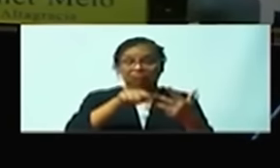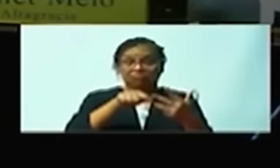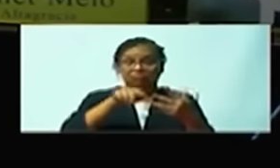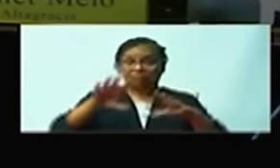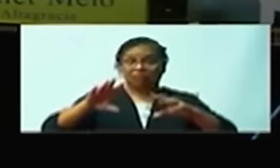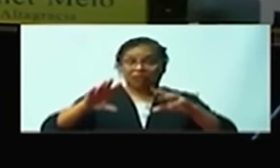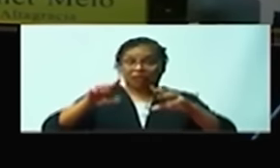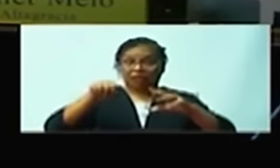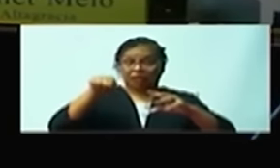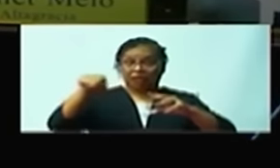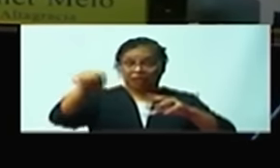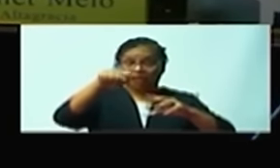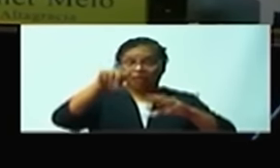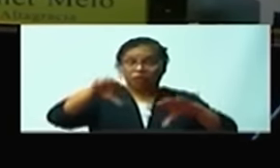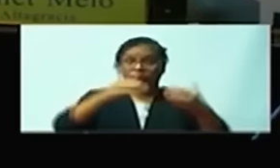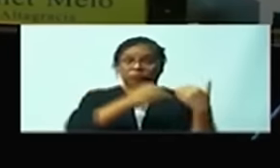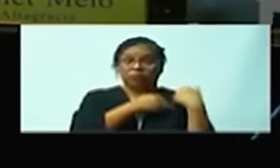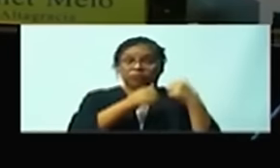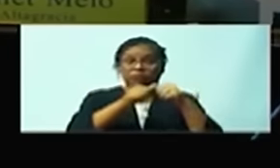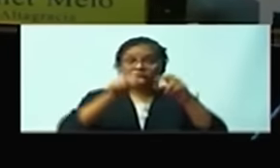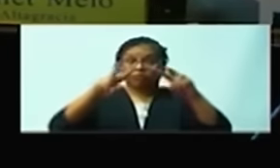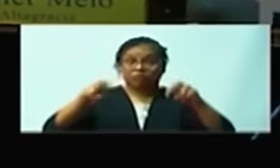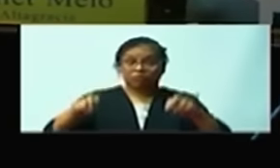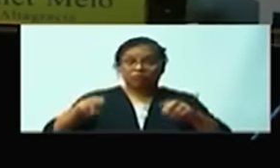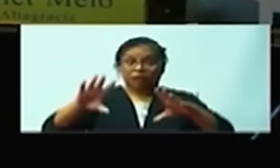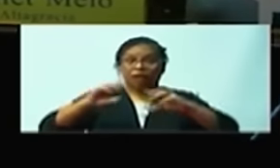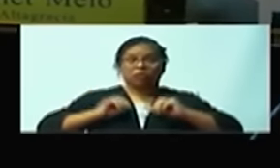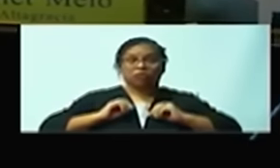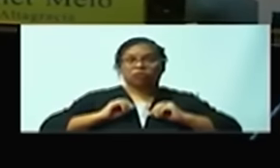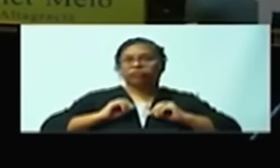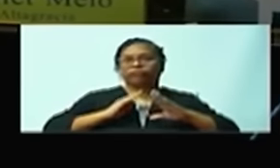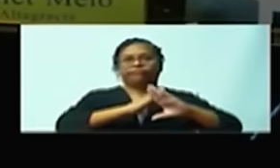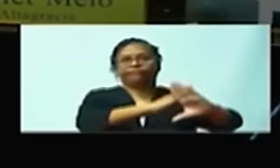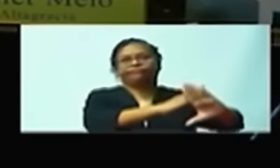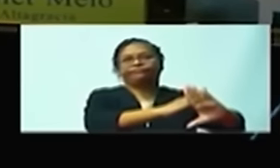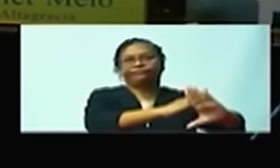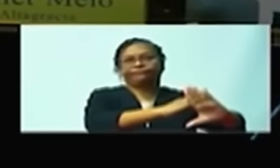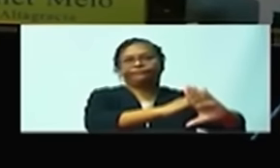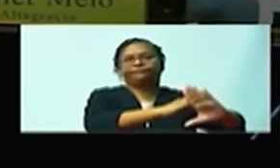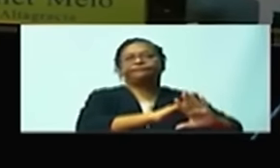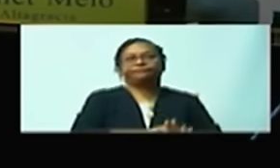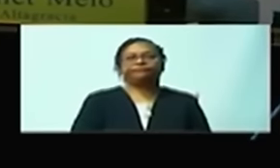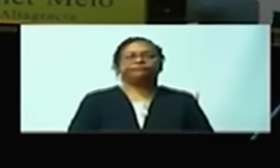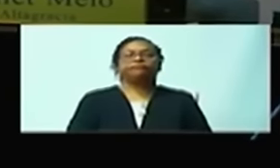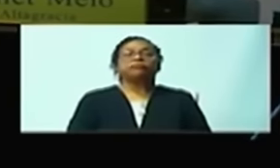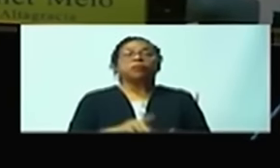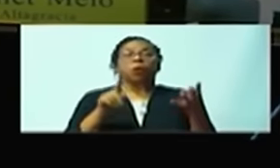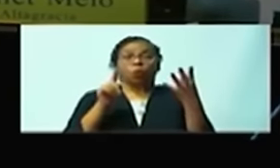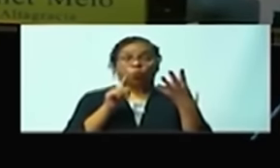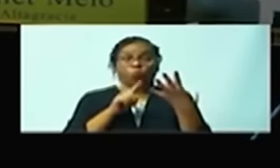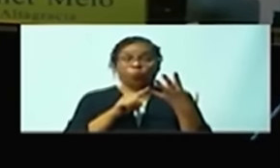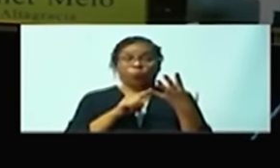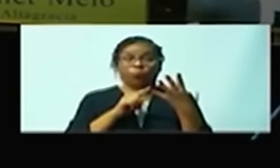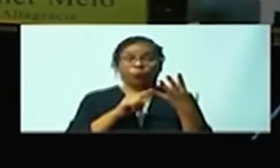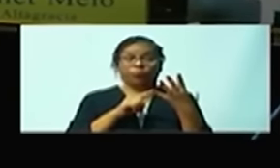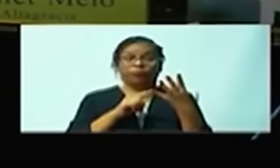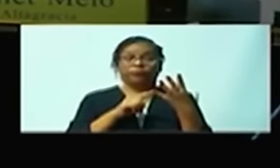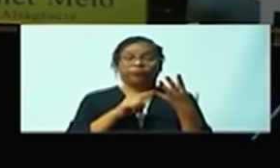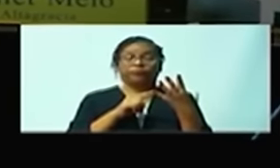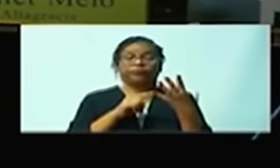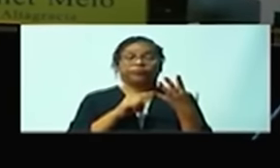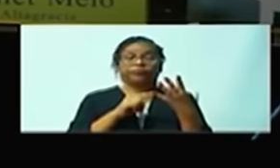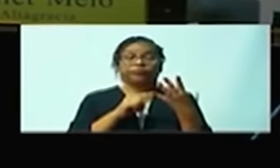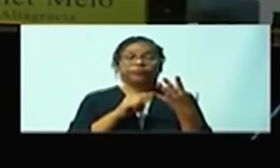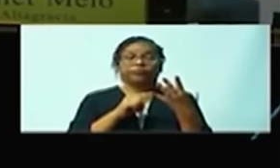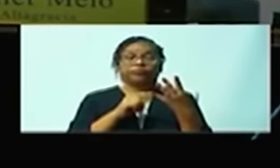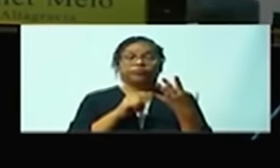apartado destinado a las sanciones penales, debería colocarse una agravante para la divulgación o uso indebido